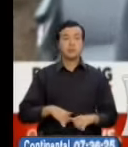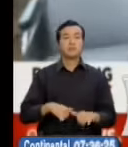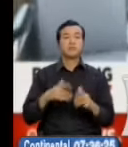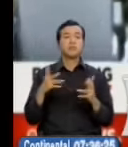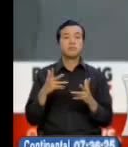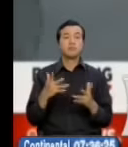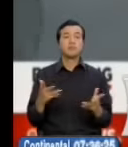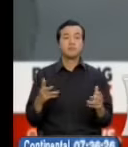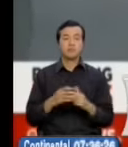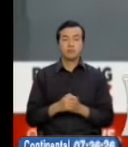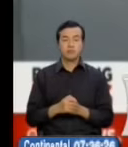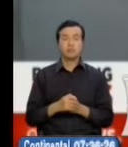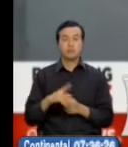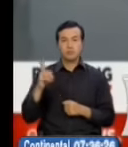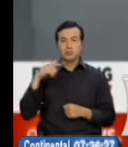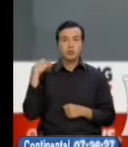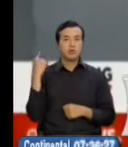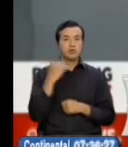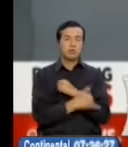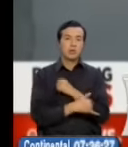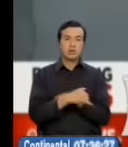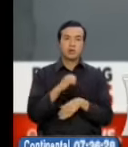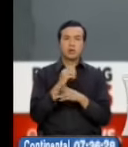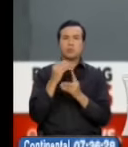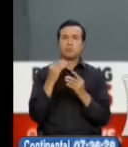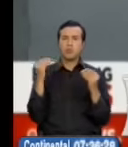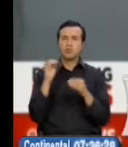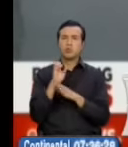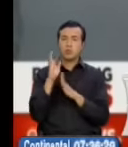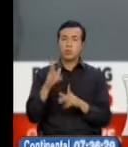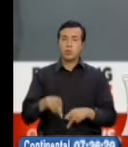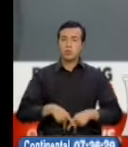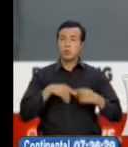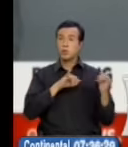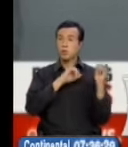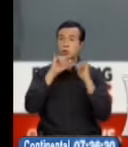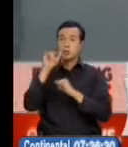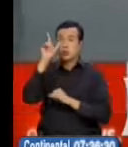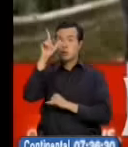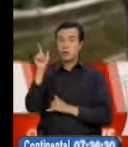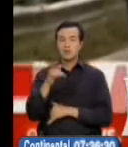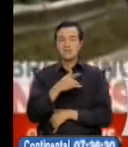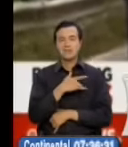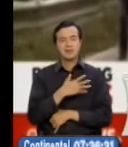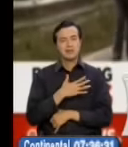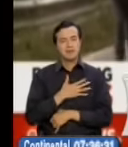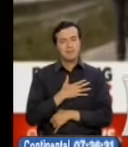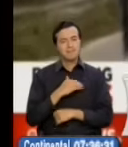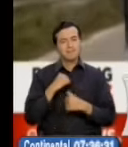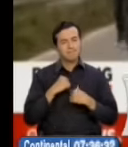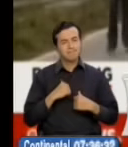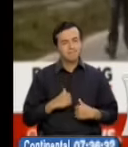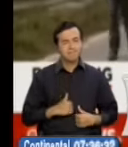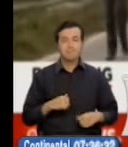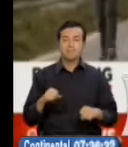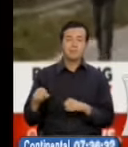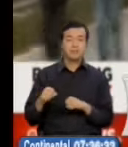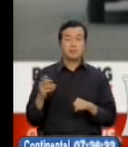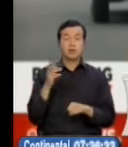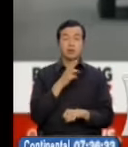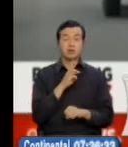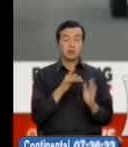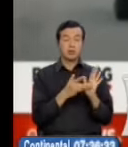un hecho que a nosotros como país, que tenemos muchos compatriotas que residen en Italia, pues nos afecta. Y después de haber pasado el terremoto del